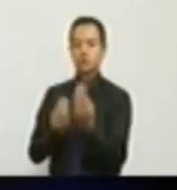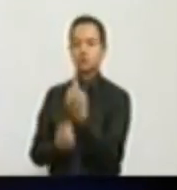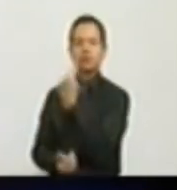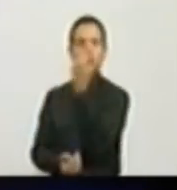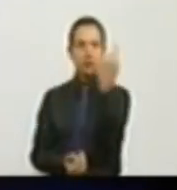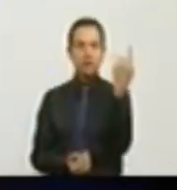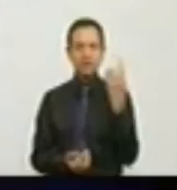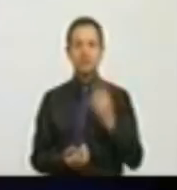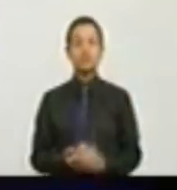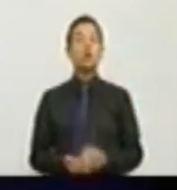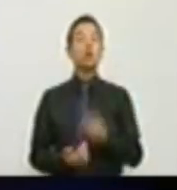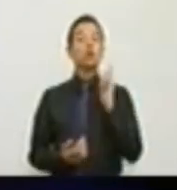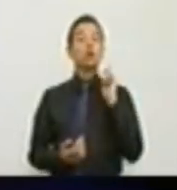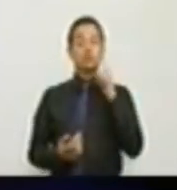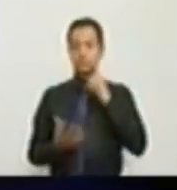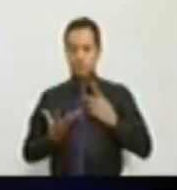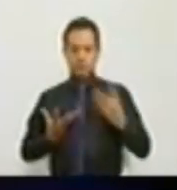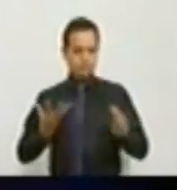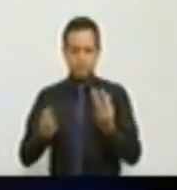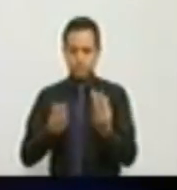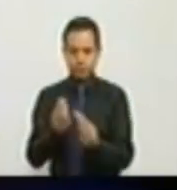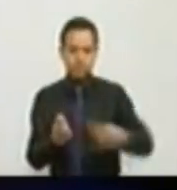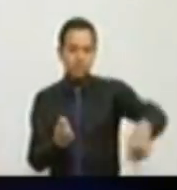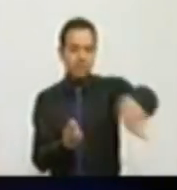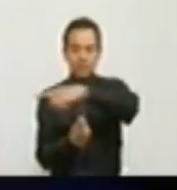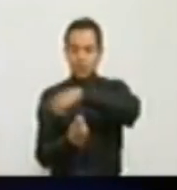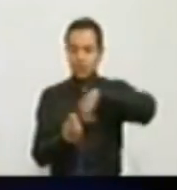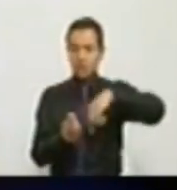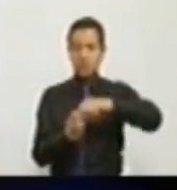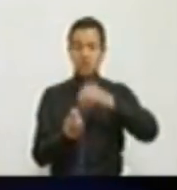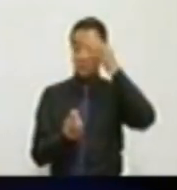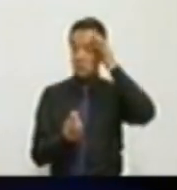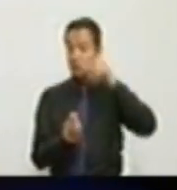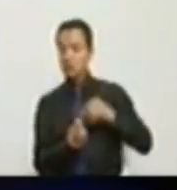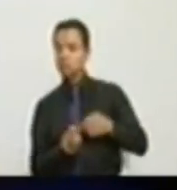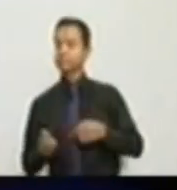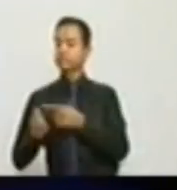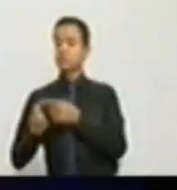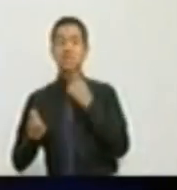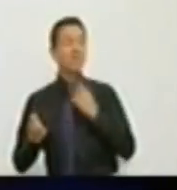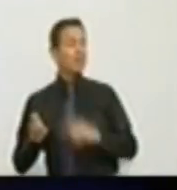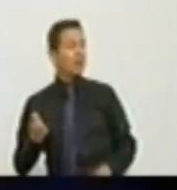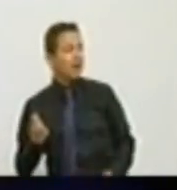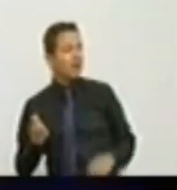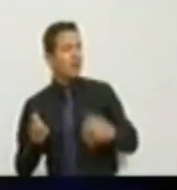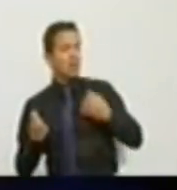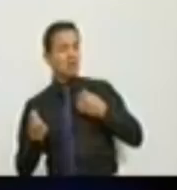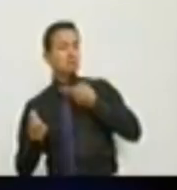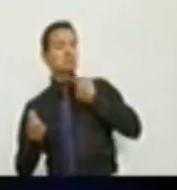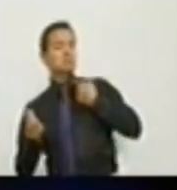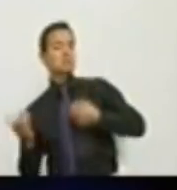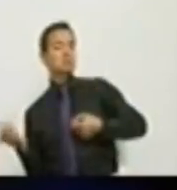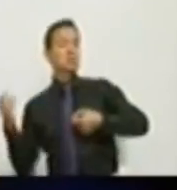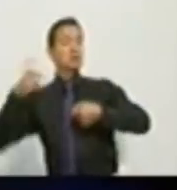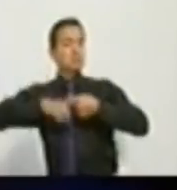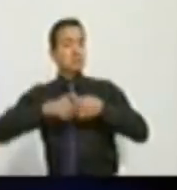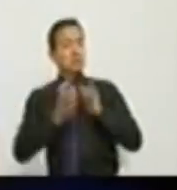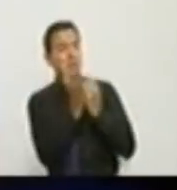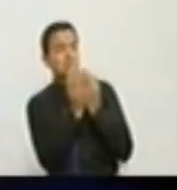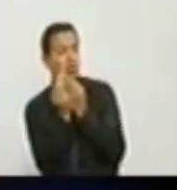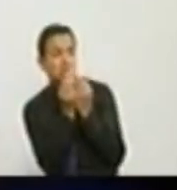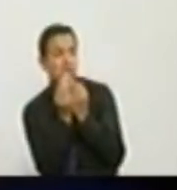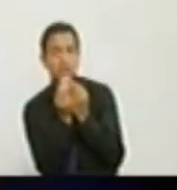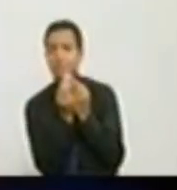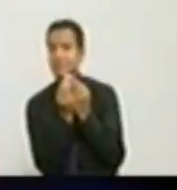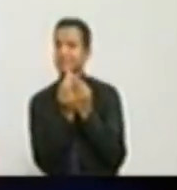país. Porque no hay partido político que en este momento pueda decir, no me interesa ir a las comisiones escrutadoras.